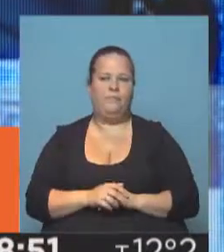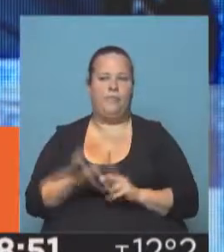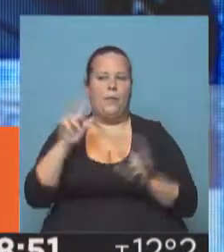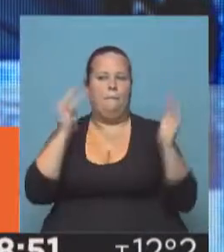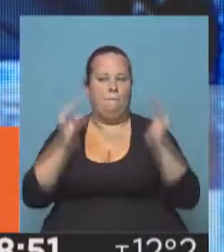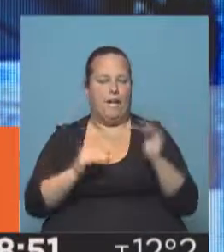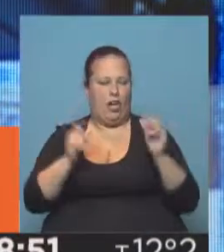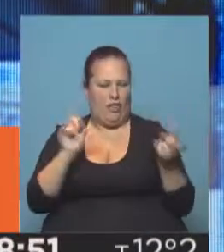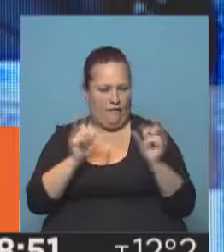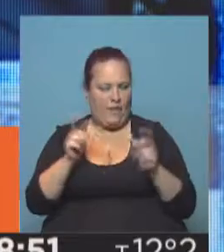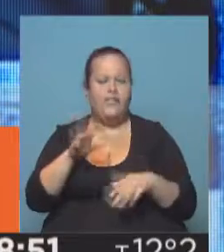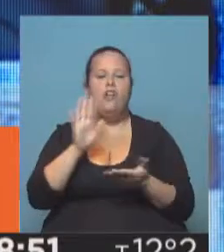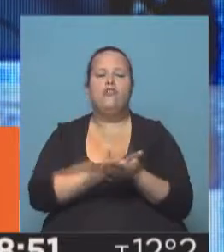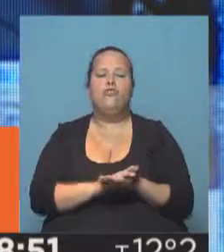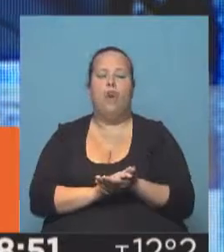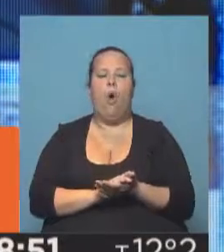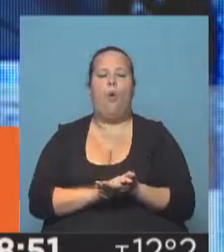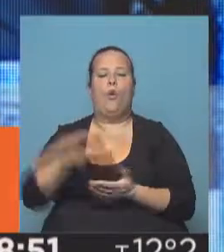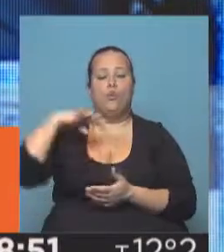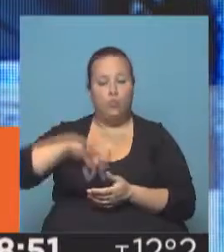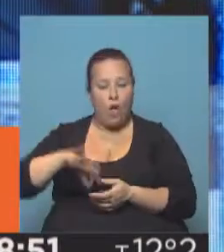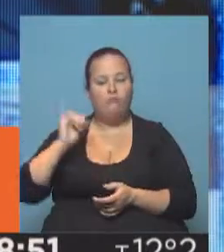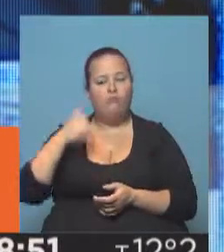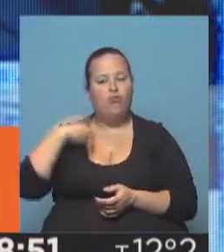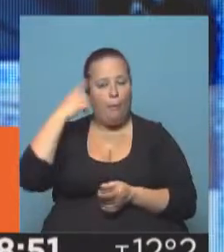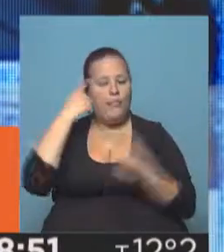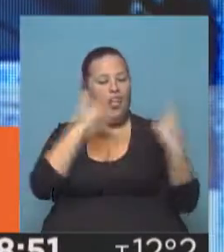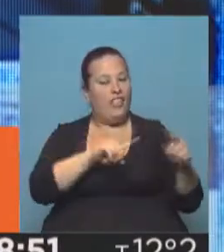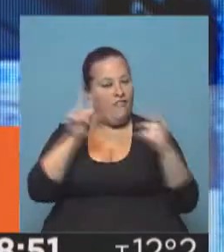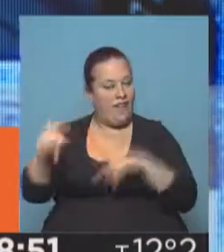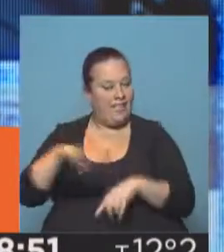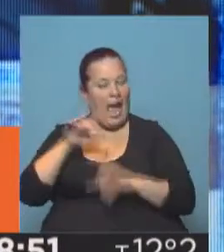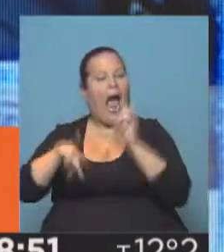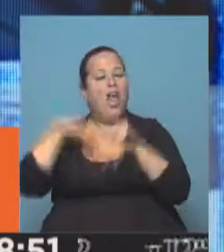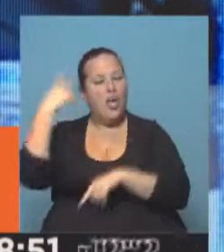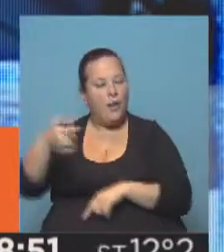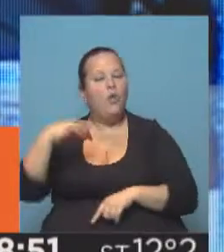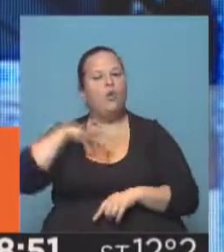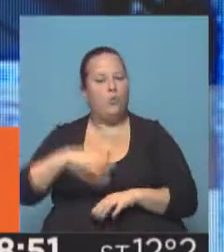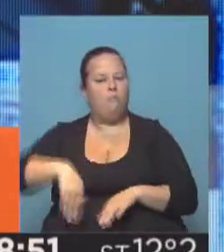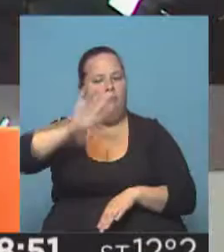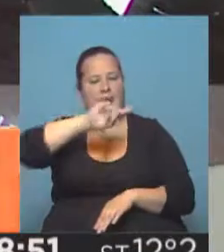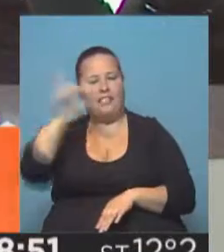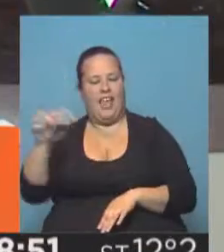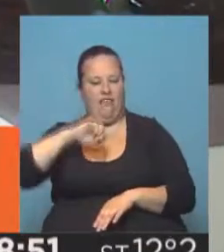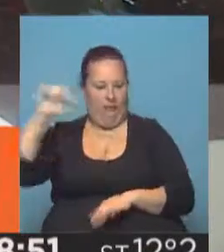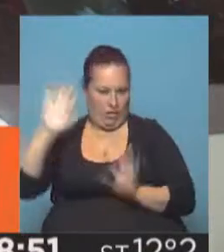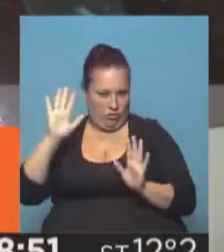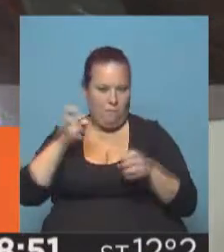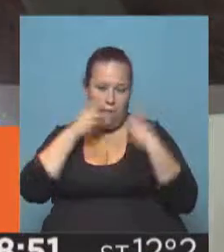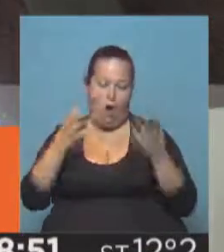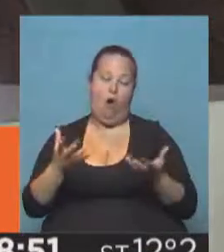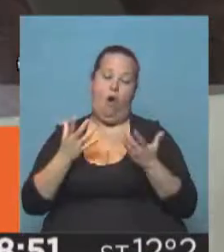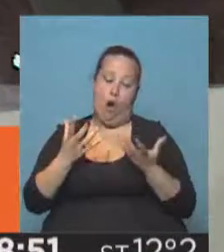el déficit. Y respecto de los salarios, sí, yo creo que a diferencia de este año, el año que viene los salarios le van a ganar a la inflación.